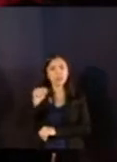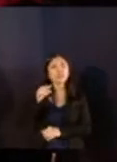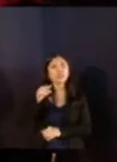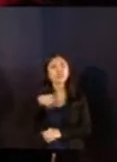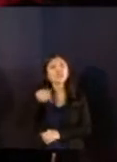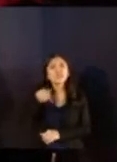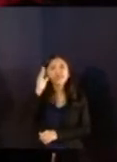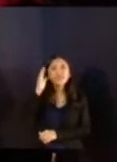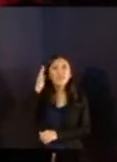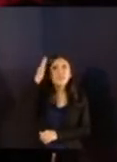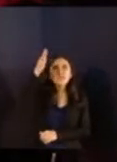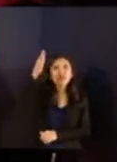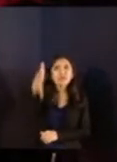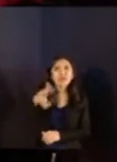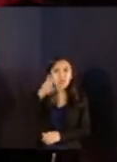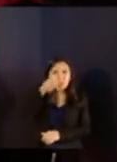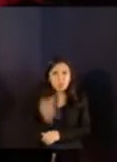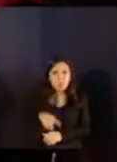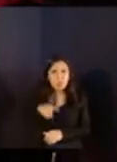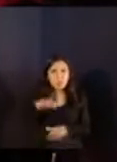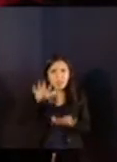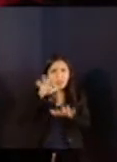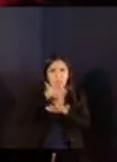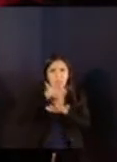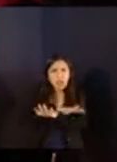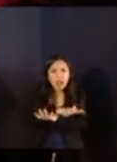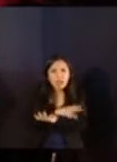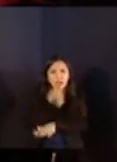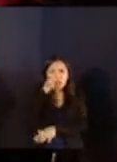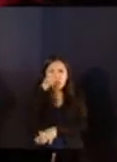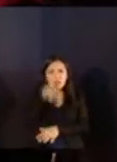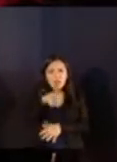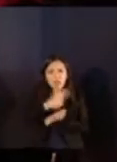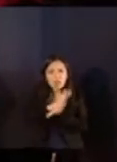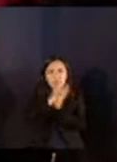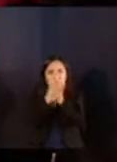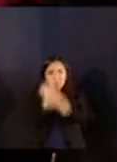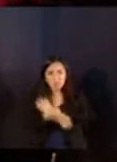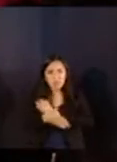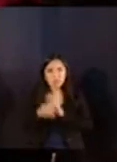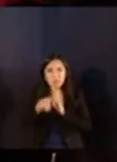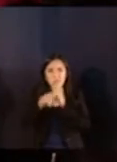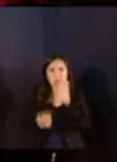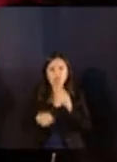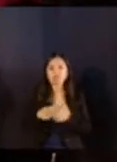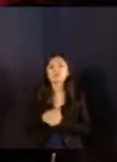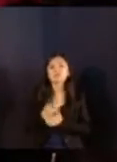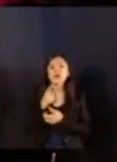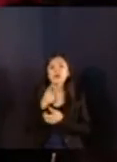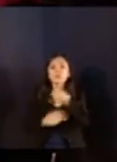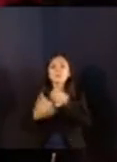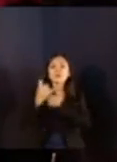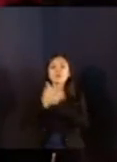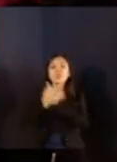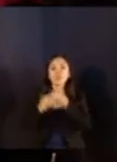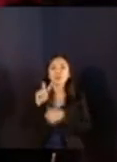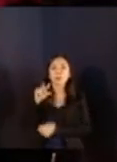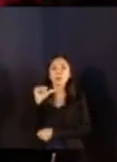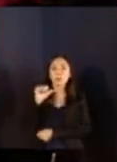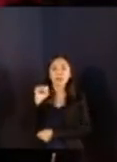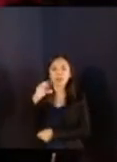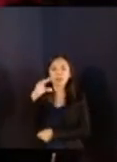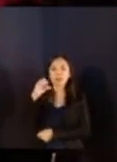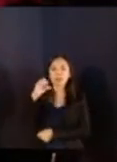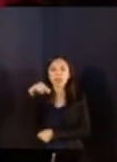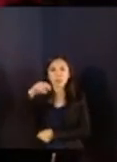para de veras incidir en un cambio real? Y pienso en algo muy concreto, por ejemplo, algo que se le ha achacado al proyecto vasconcelista, a quien le debemos lo mejor que tenemos